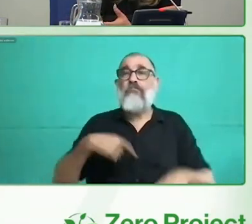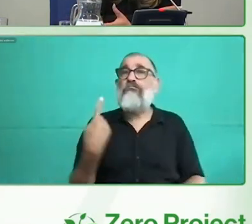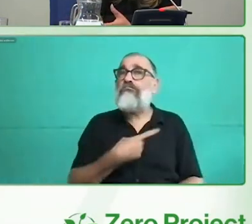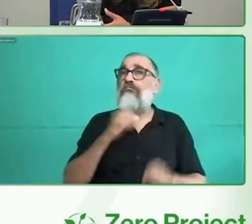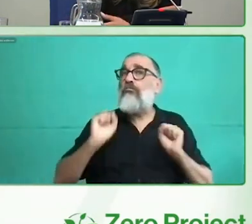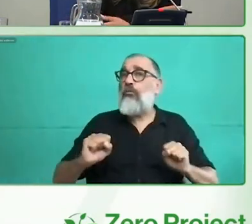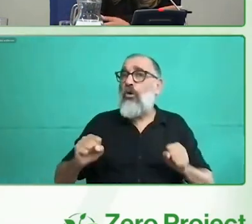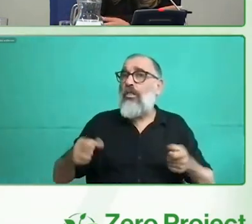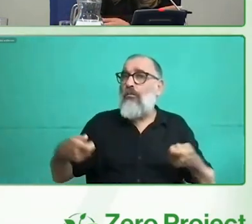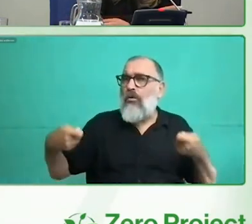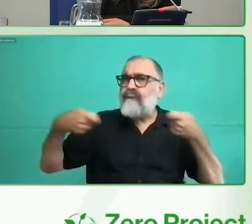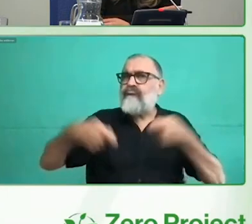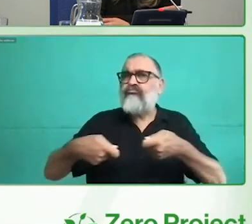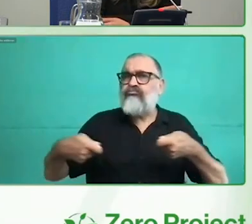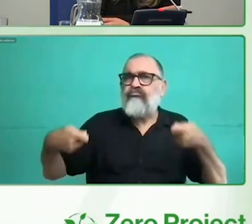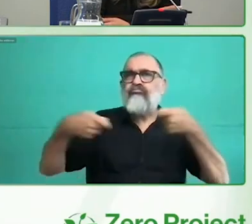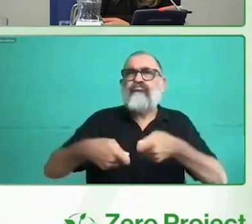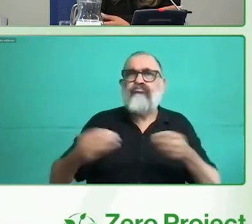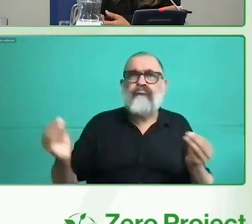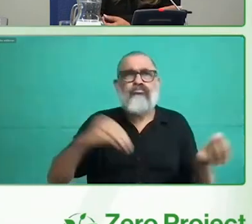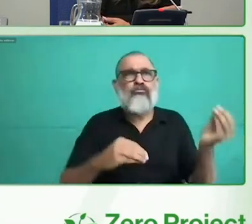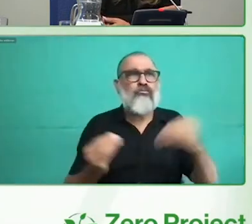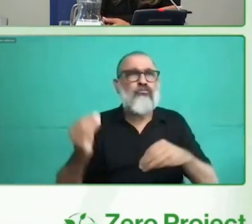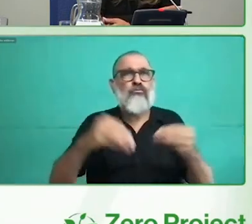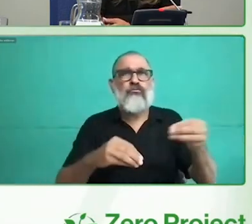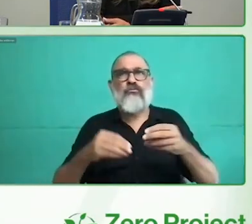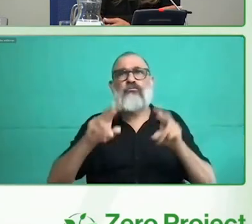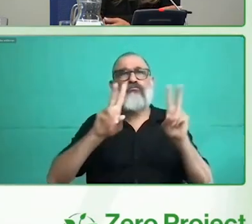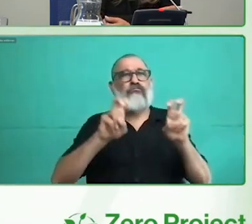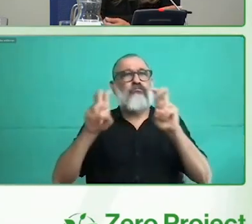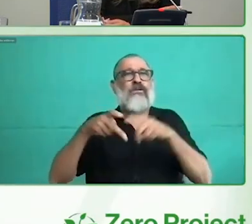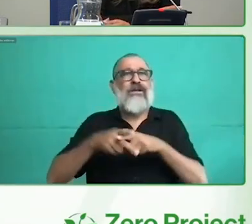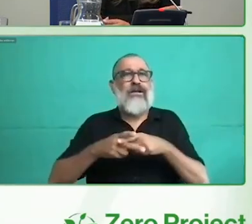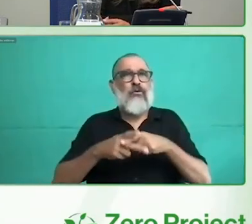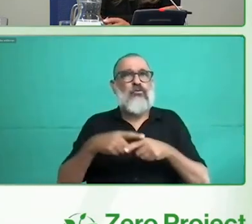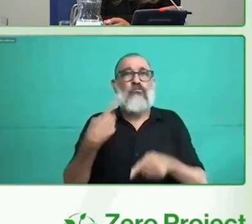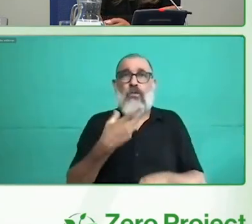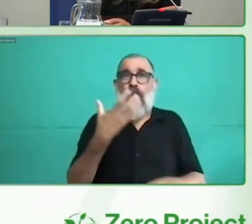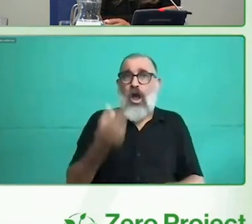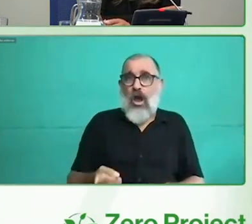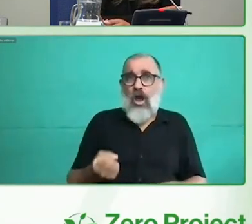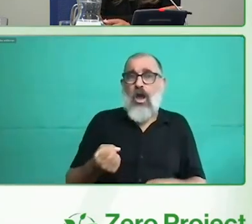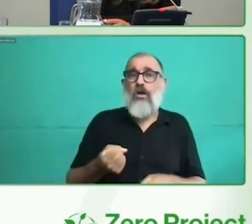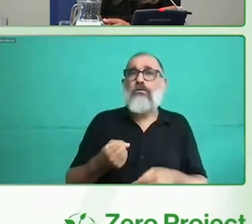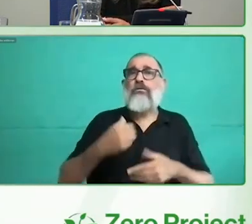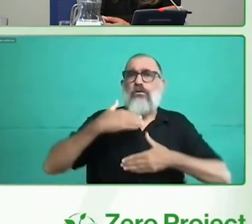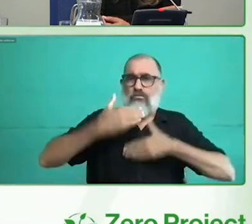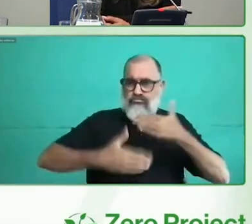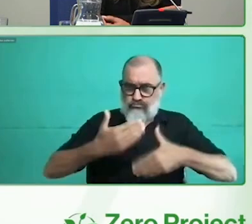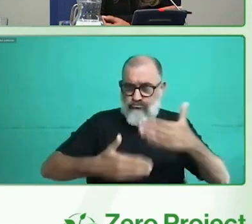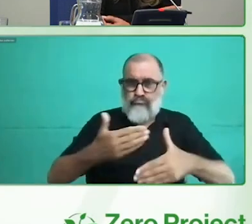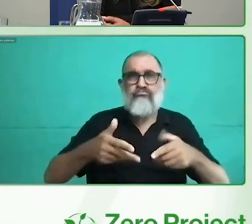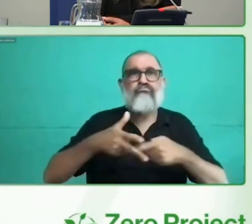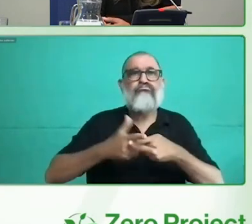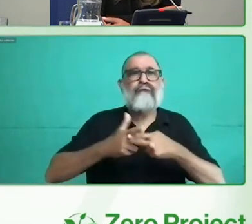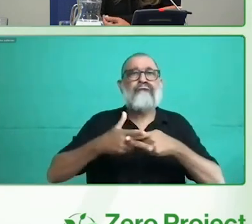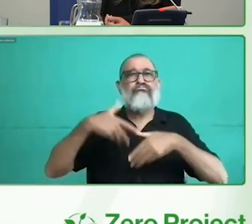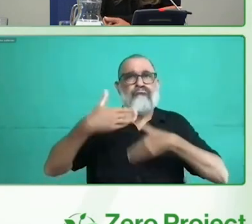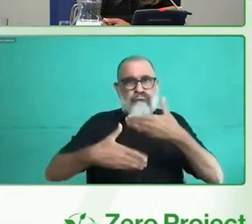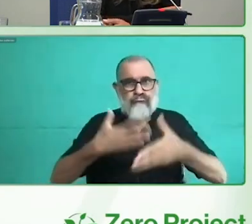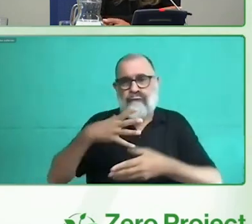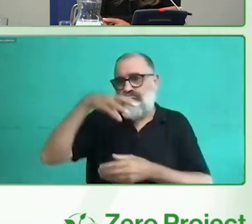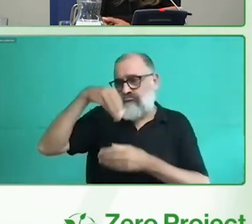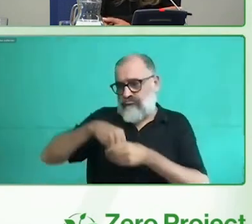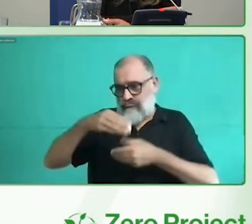ha sido posible traer a esta conferencia, en especial a este panel, fue el hecho de que